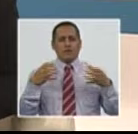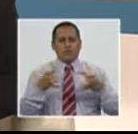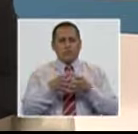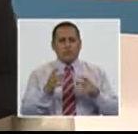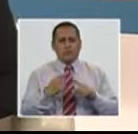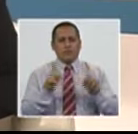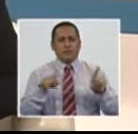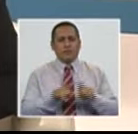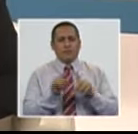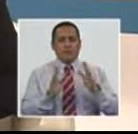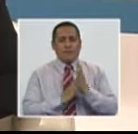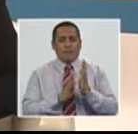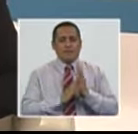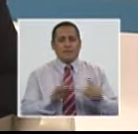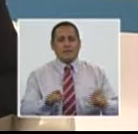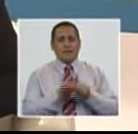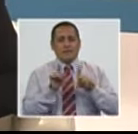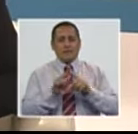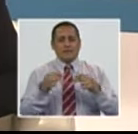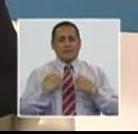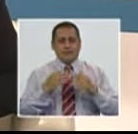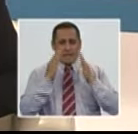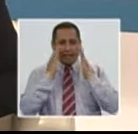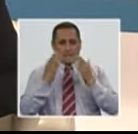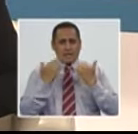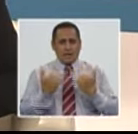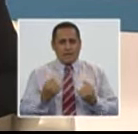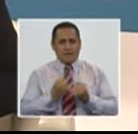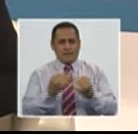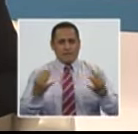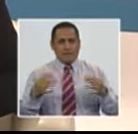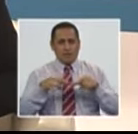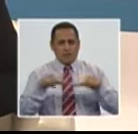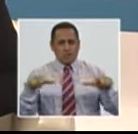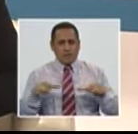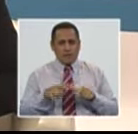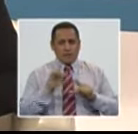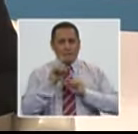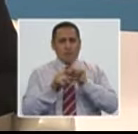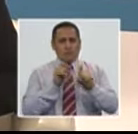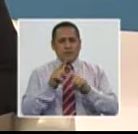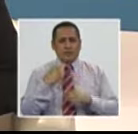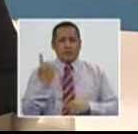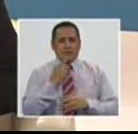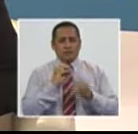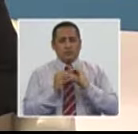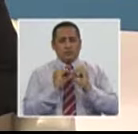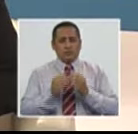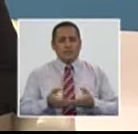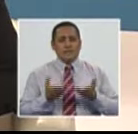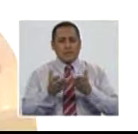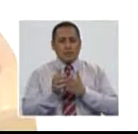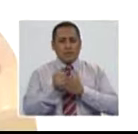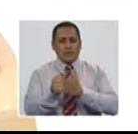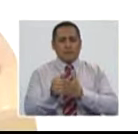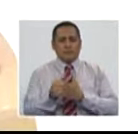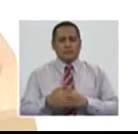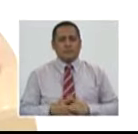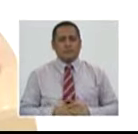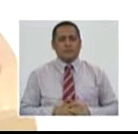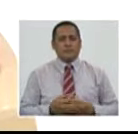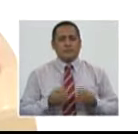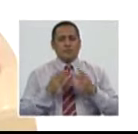de migraciones pero sin embargo en la defensoría también atienden este tipo de consultas las damos orientaciones